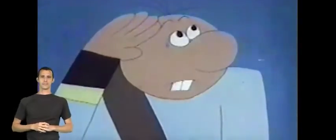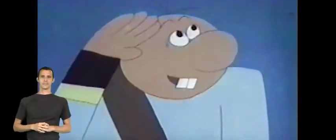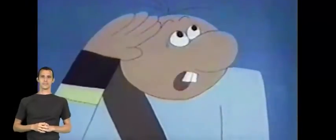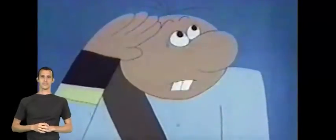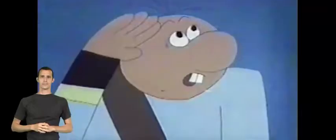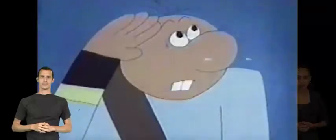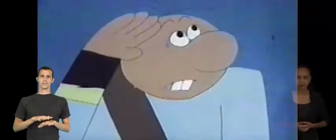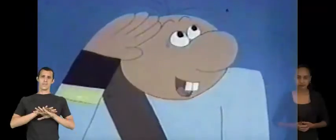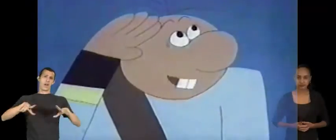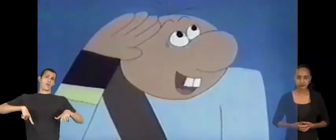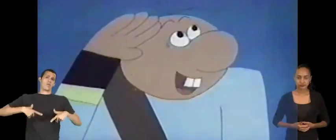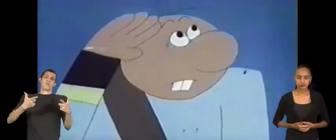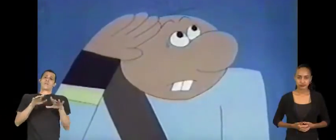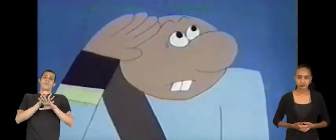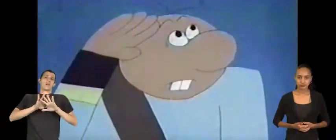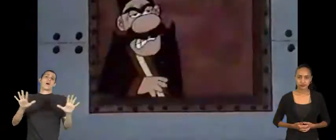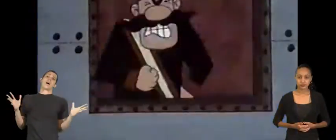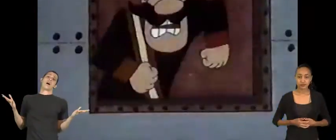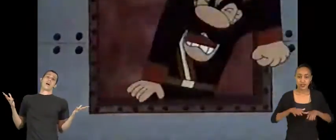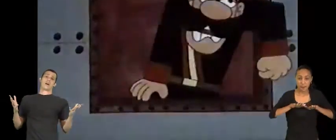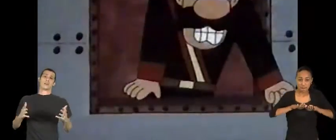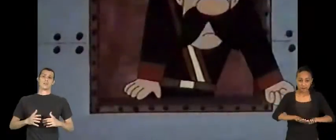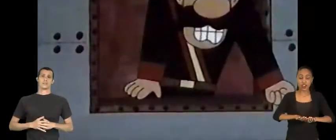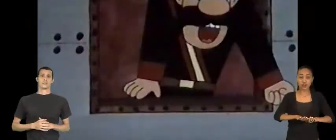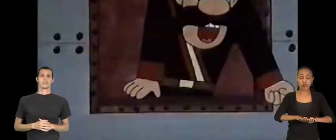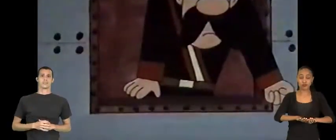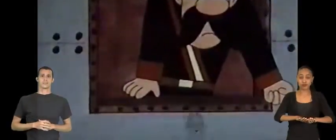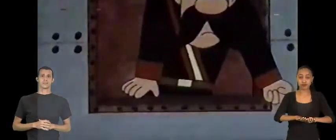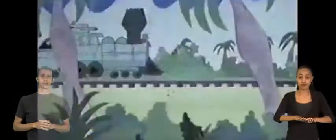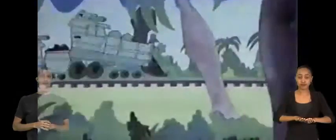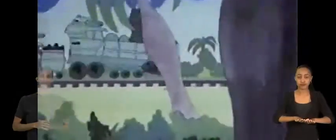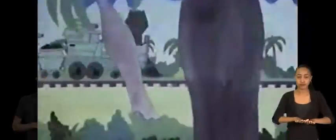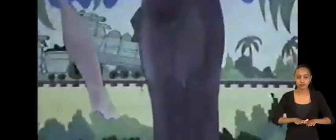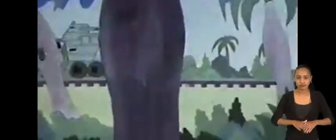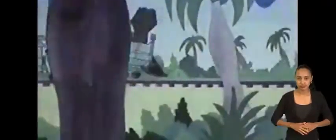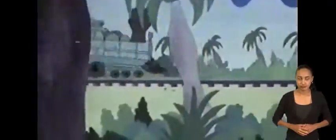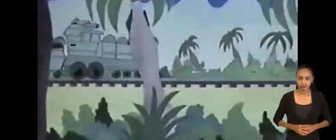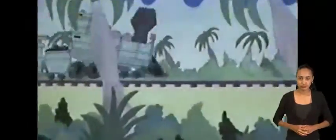derrumbado! ¡Misión cumplida! ¡Aplicando los frenos!